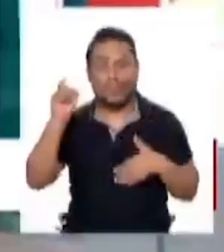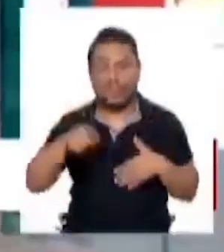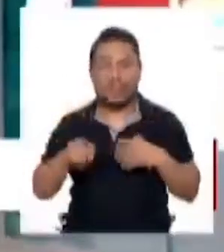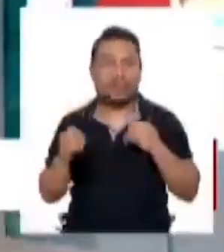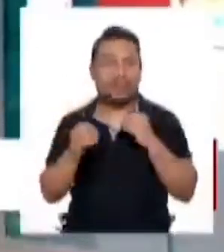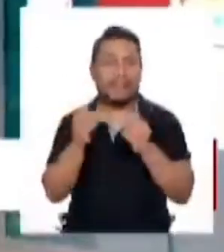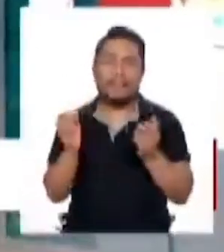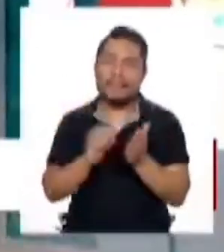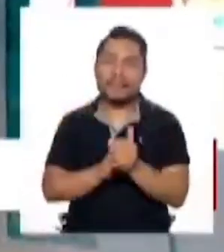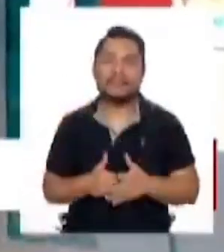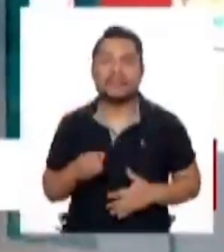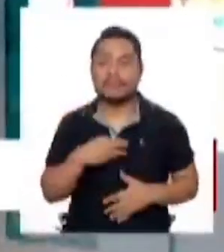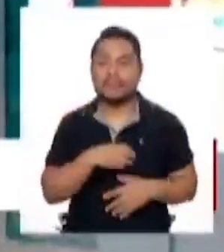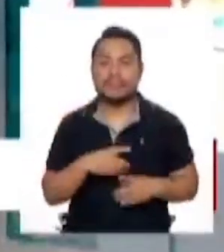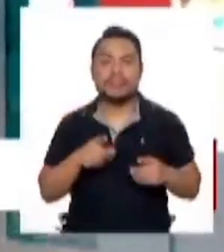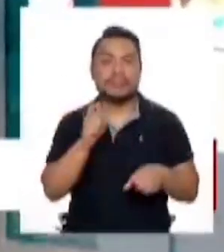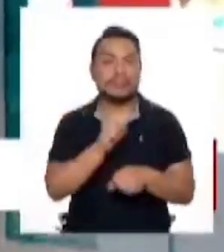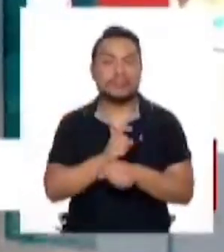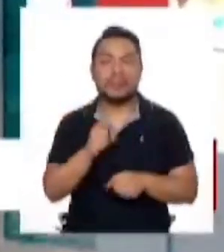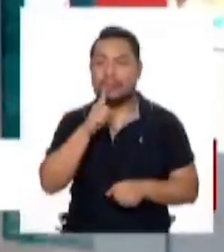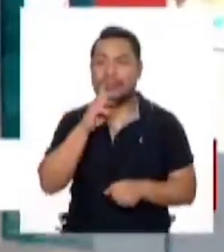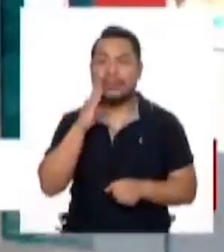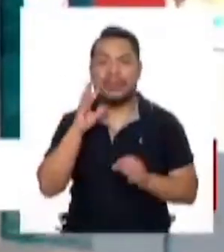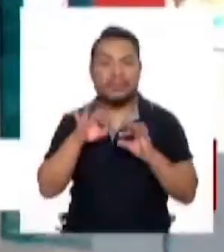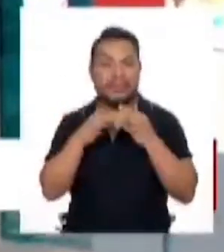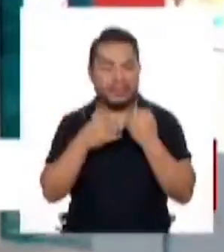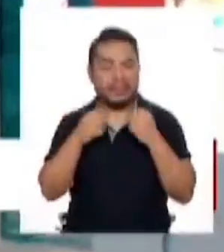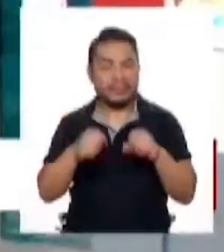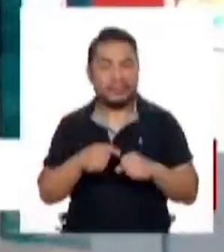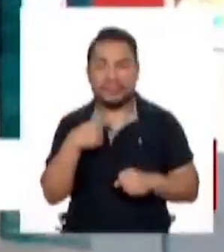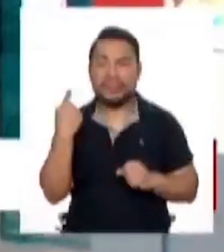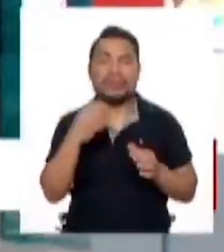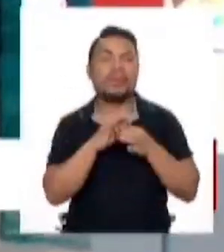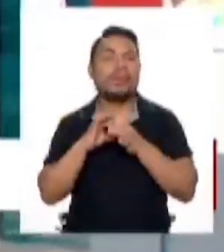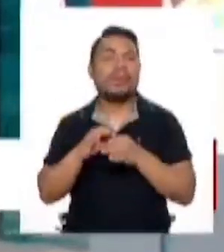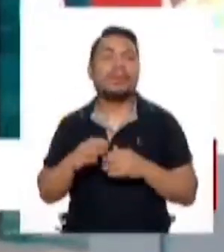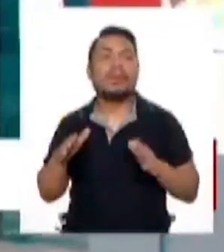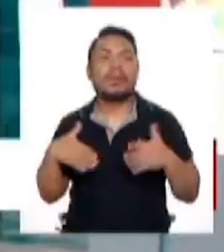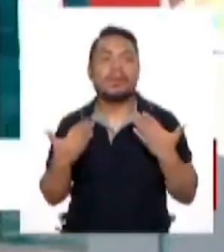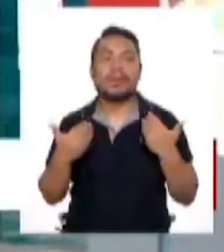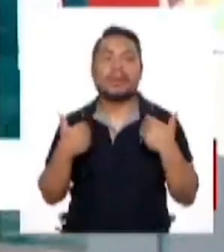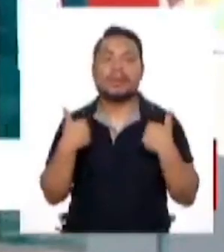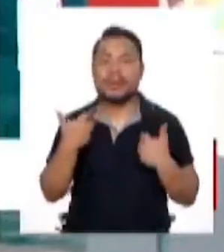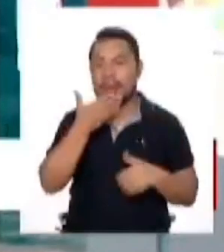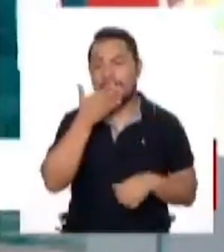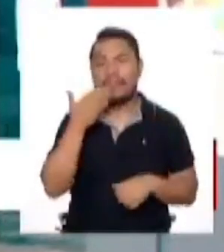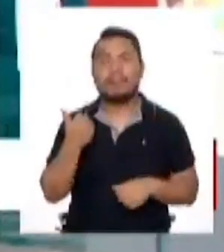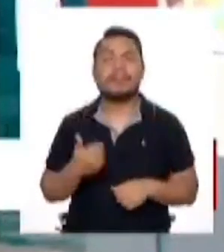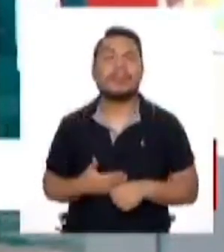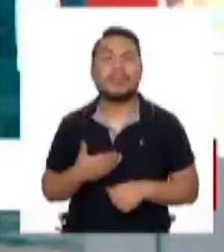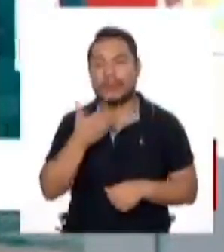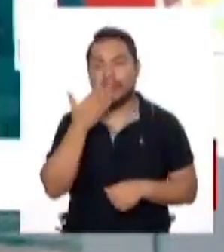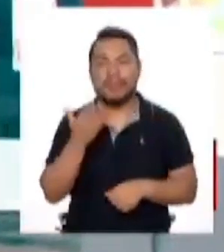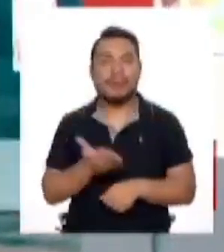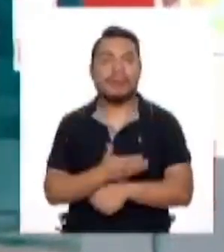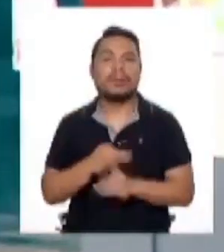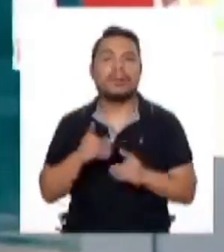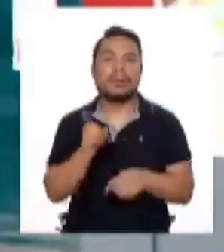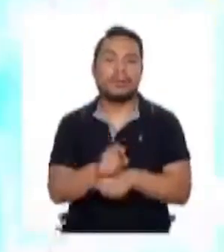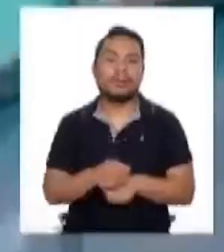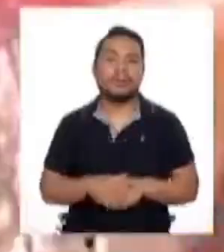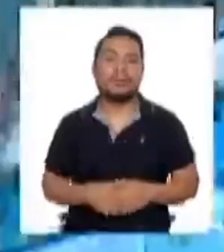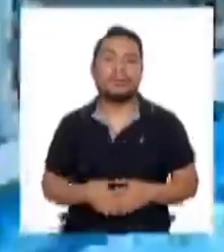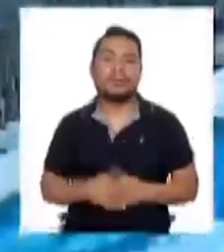más. El Ministerio de Educación y los padres de familia, por supuesto. Entre todos juntos, podemos tener una mejor educación.